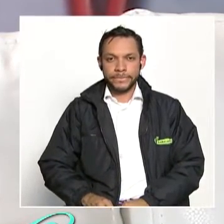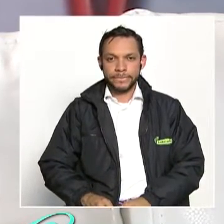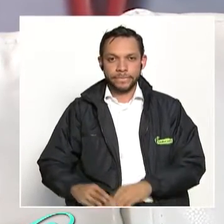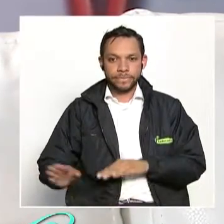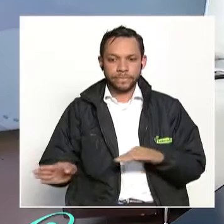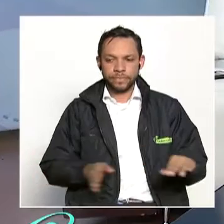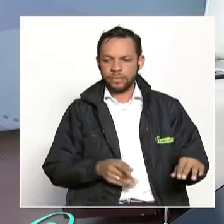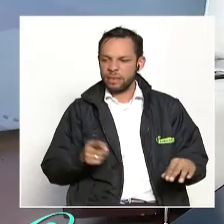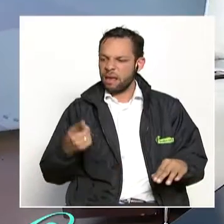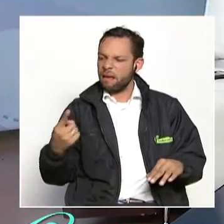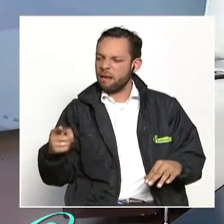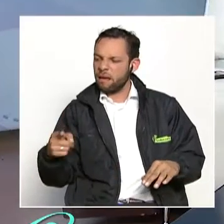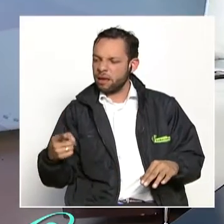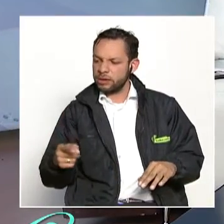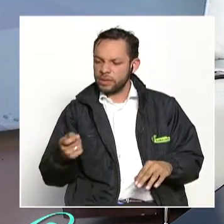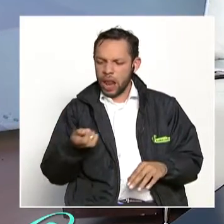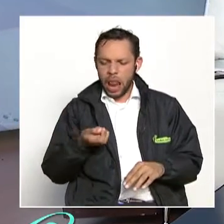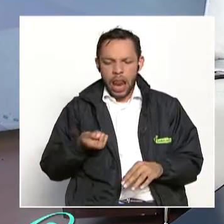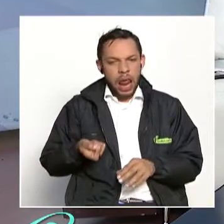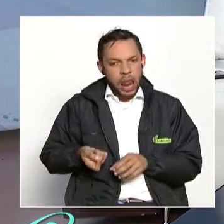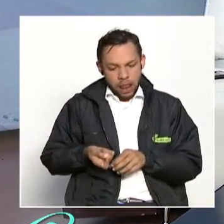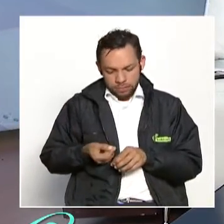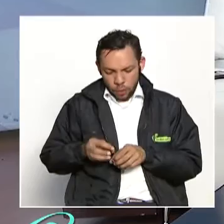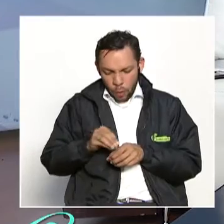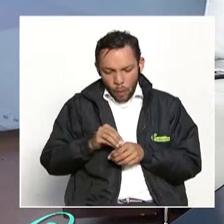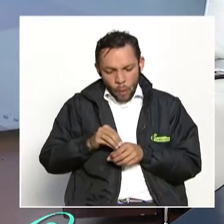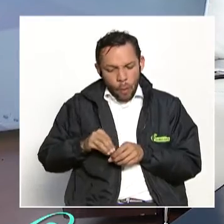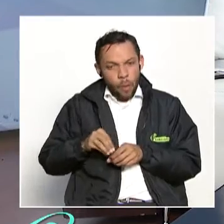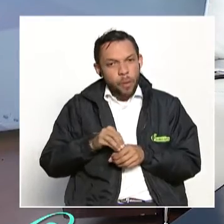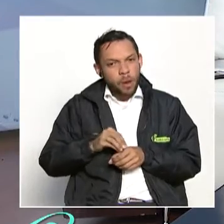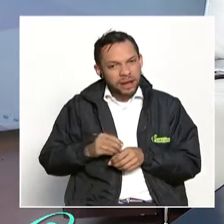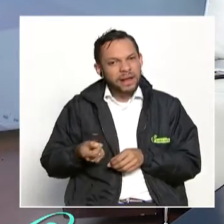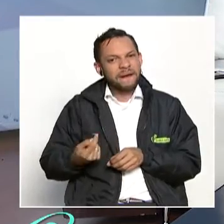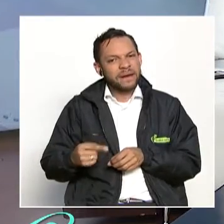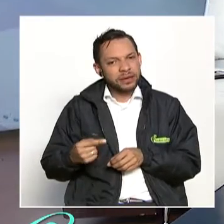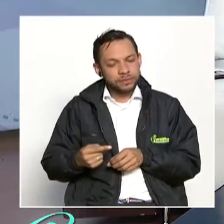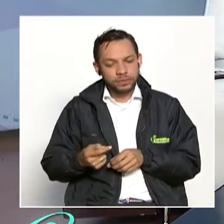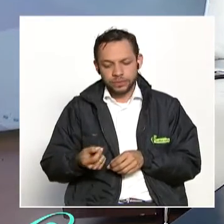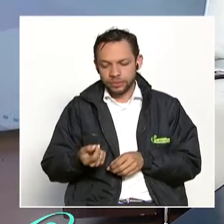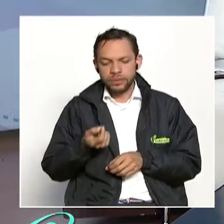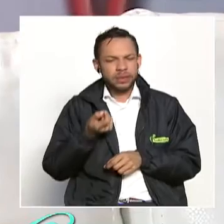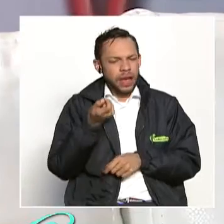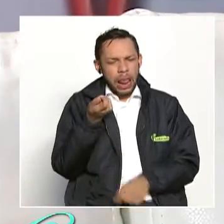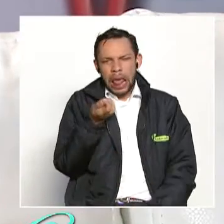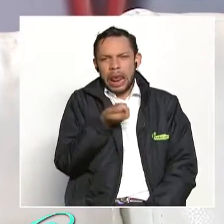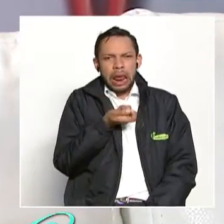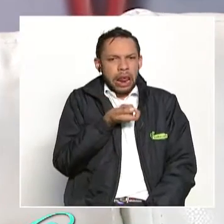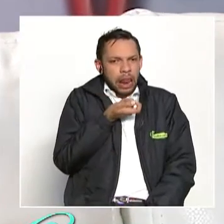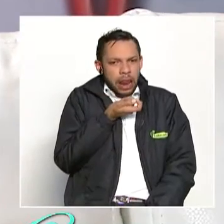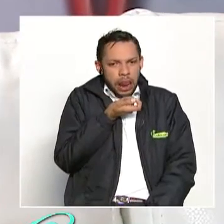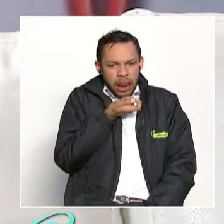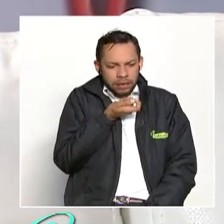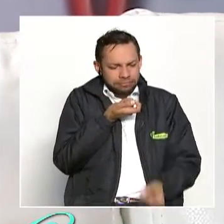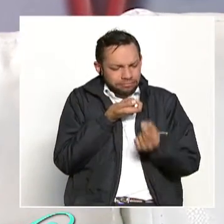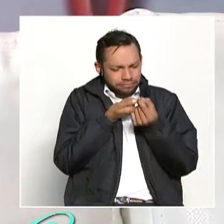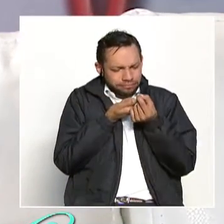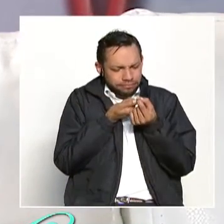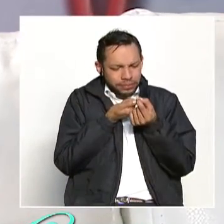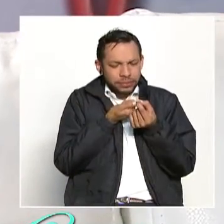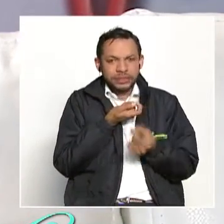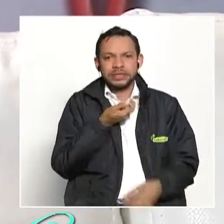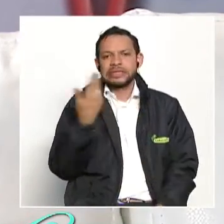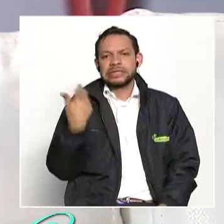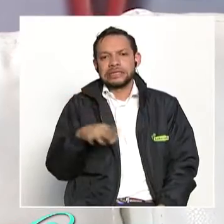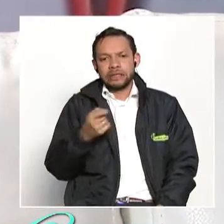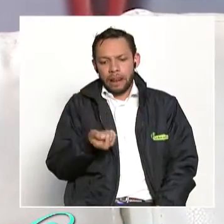¿Qué es microbiota? Microbiota es el conjunto de seres vivos microscópicos. Micro quiere